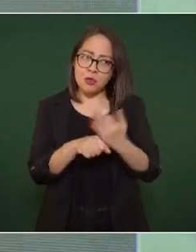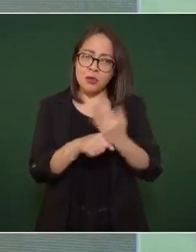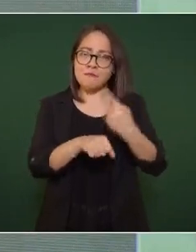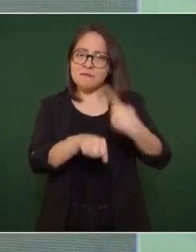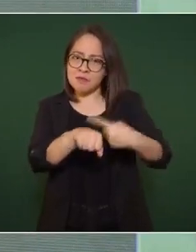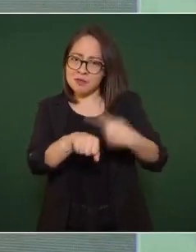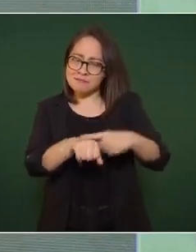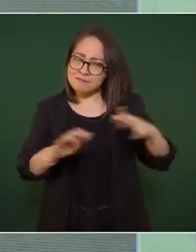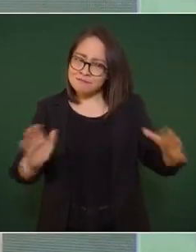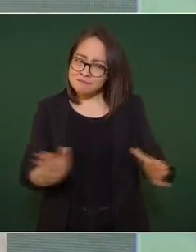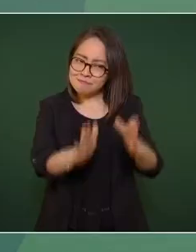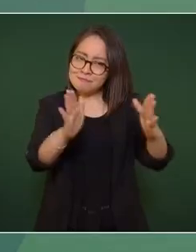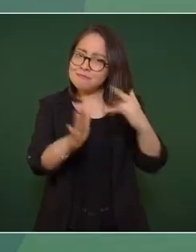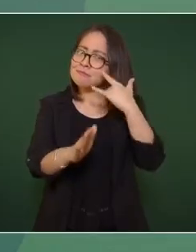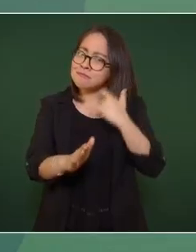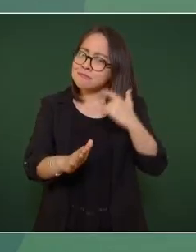le eche ganas.